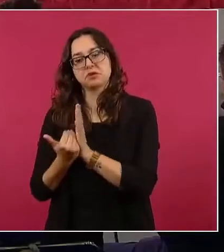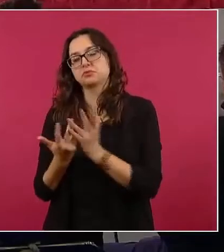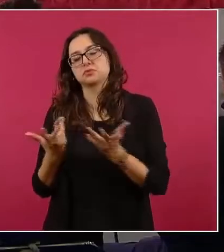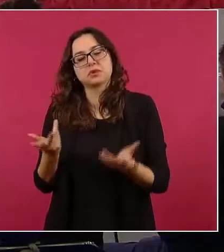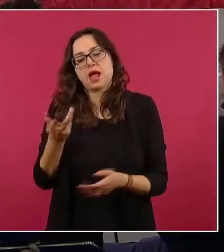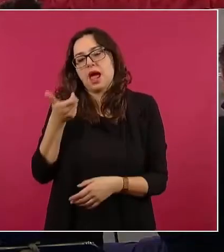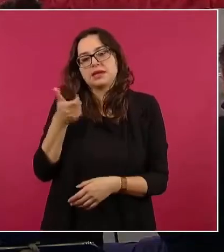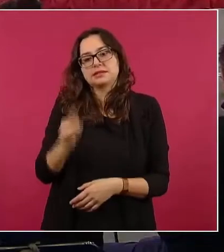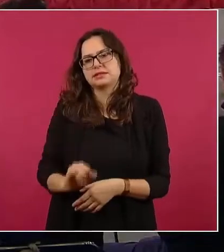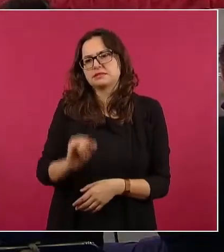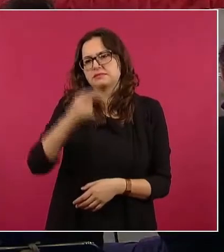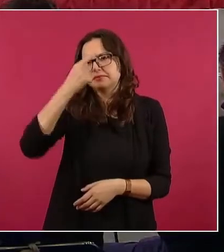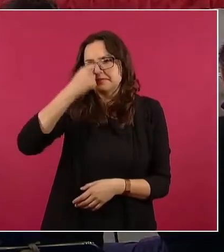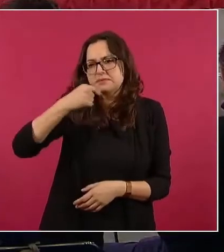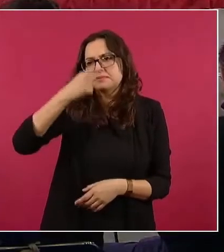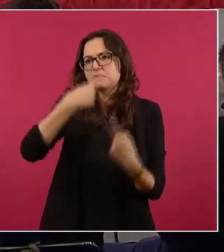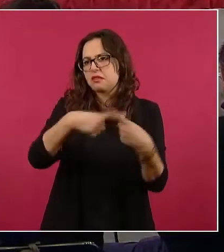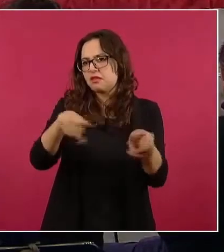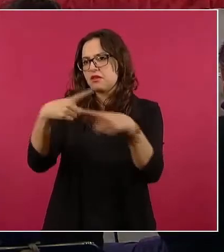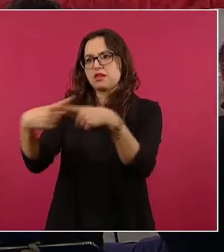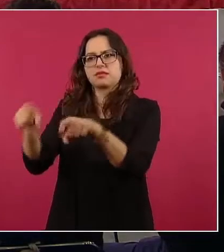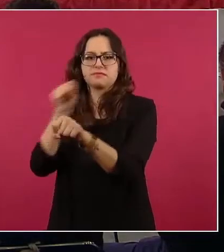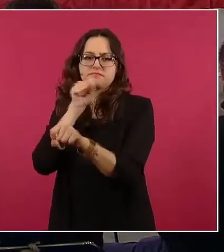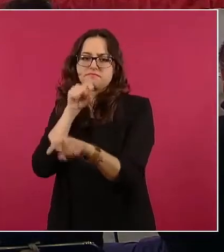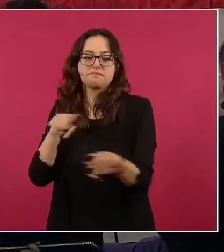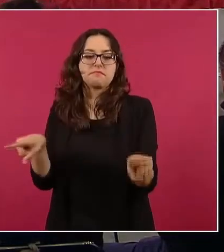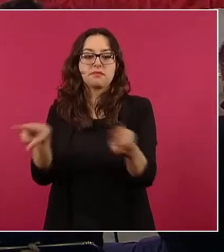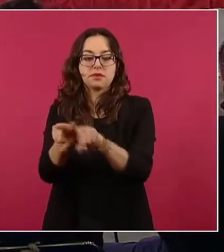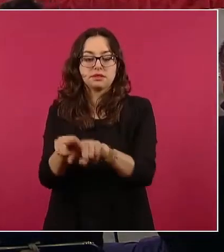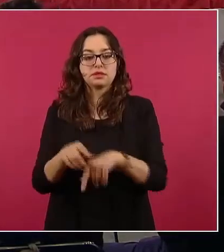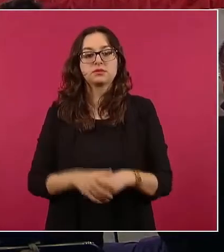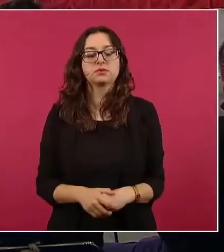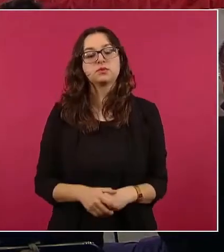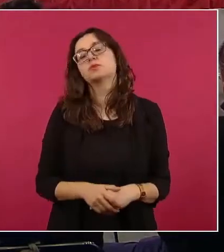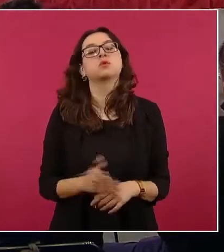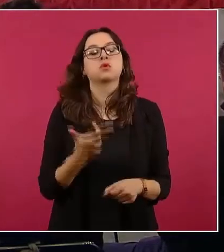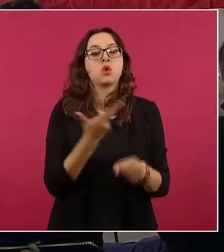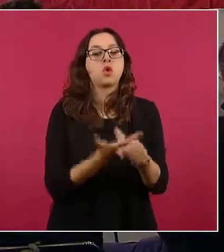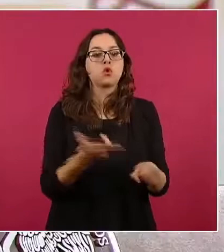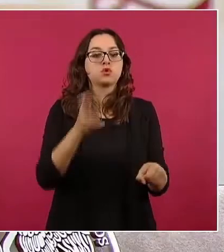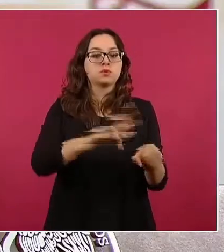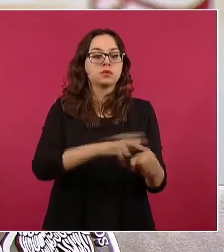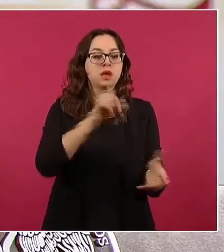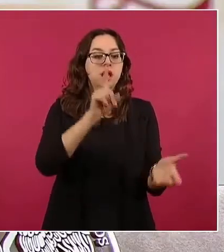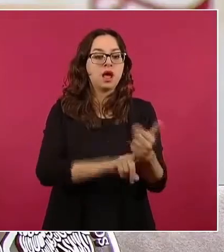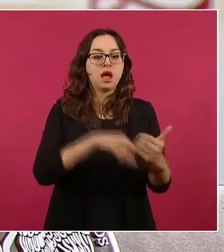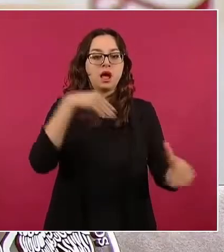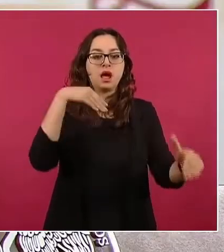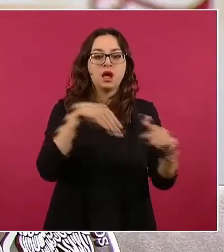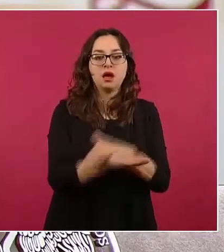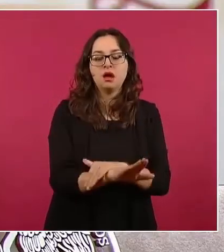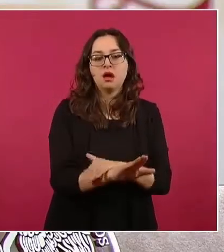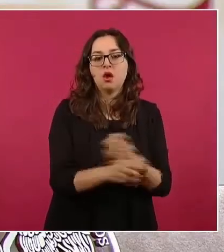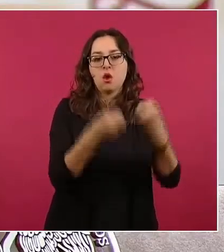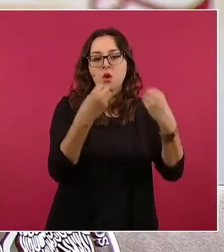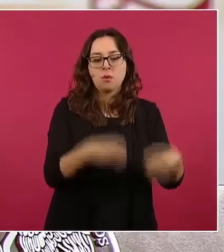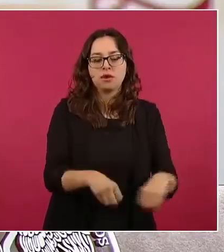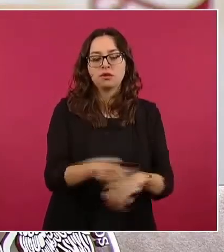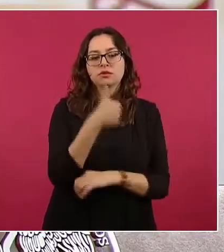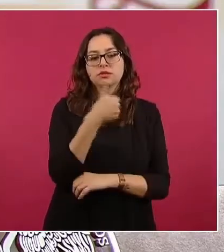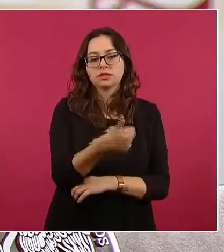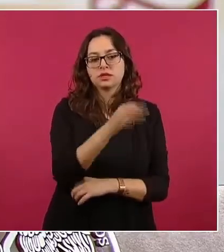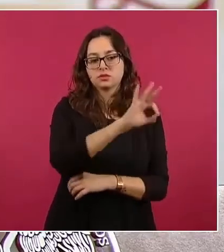hospitalaria vemos ya 6%, solamente 6% de ocupación de las camas generales dedicadas a COVID